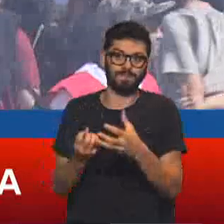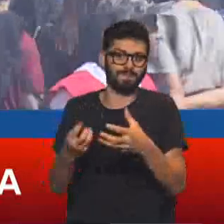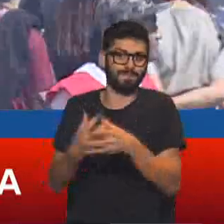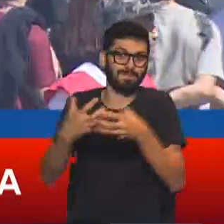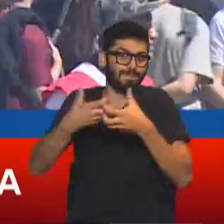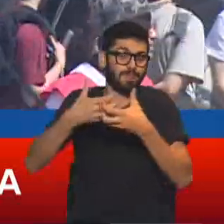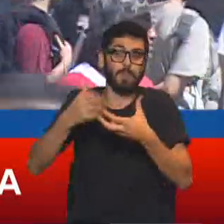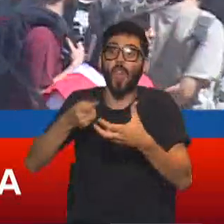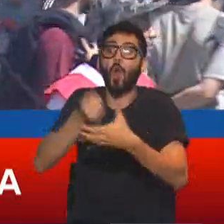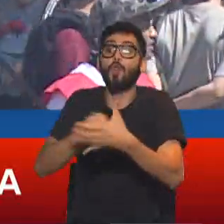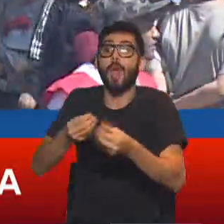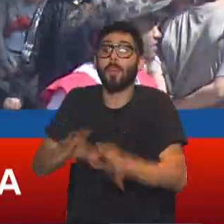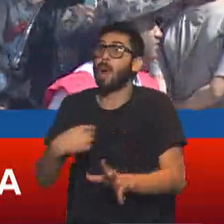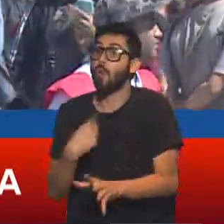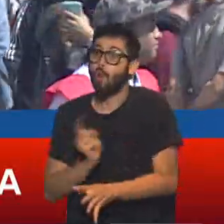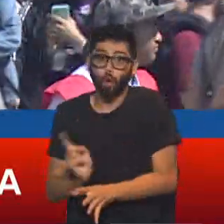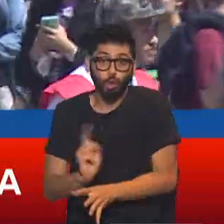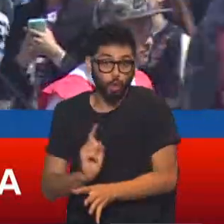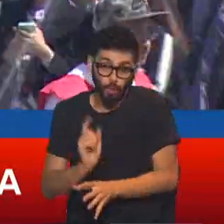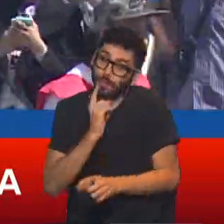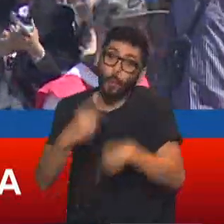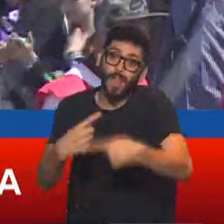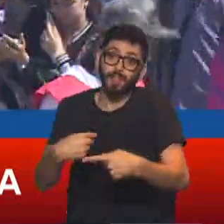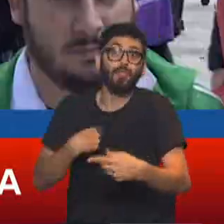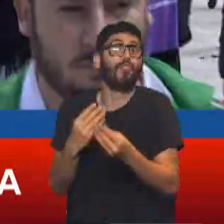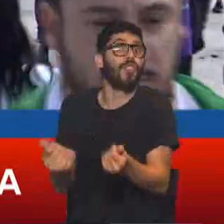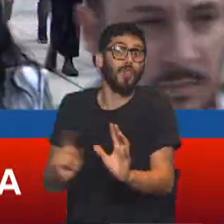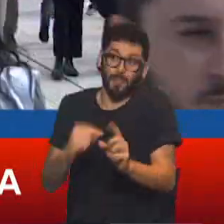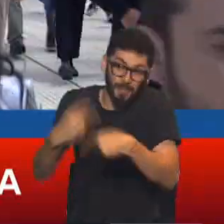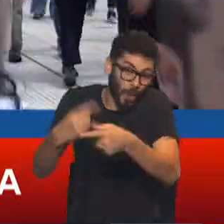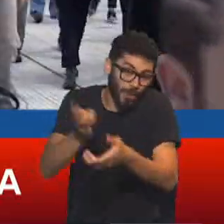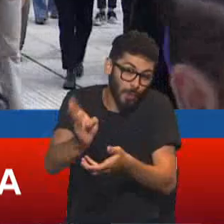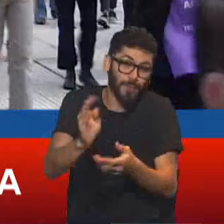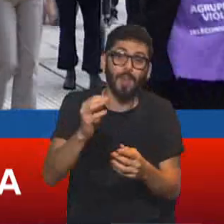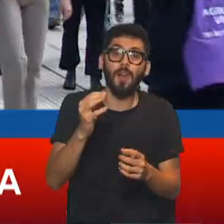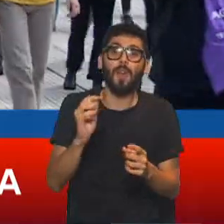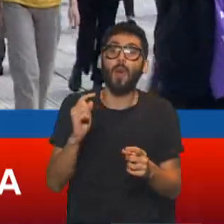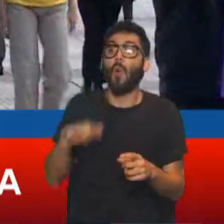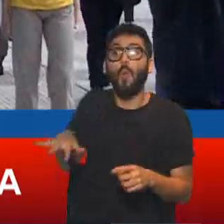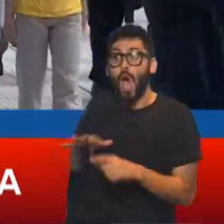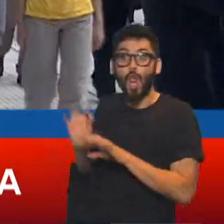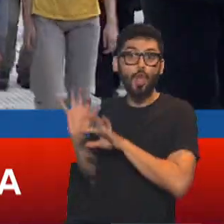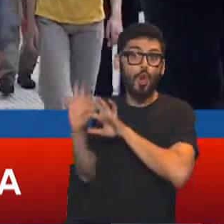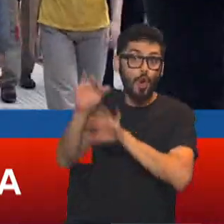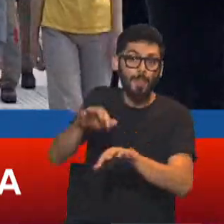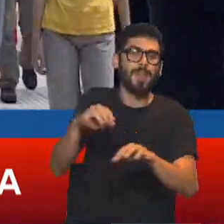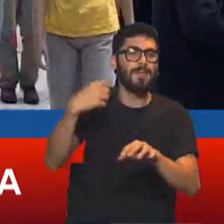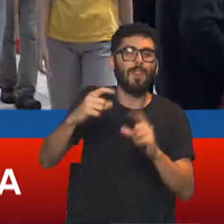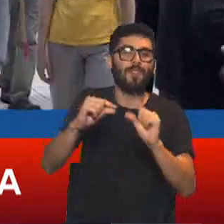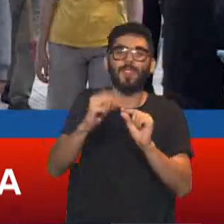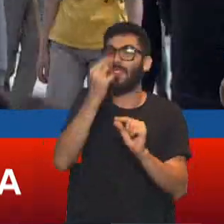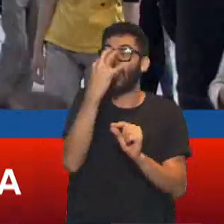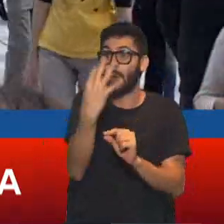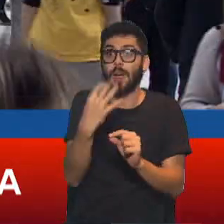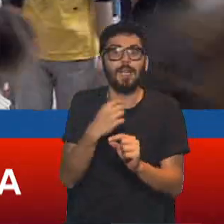no nació con nosotros y que tampoco con nosotros tiene que terminar. La primera vez que vinimos de los barrios, un 24, intentábamos recuperar esa historia